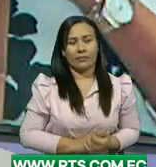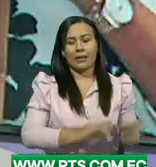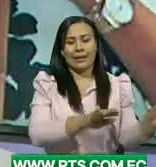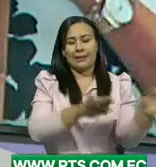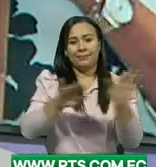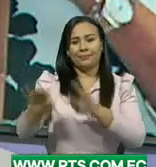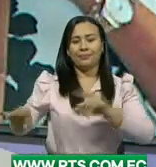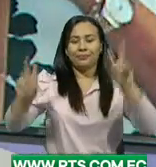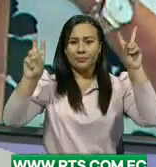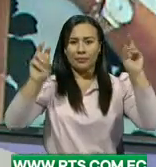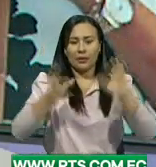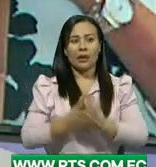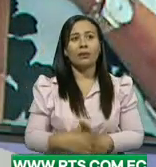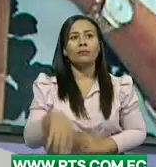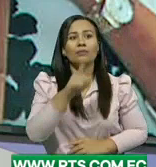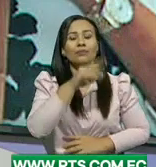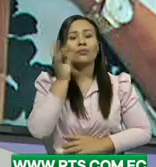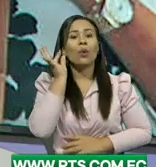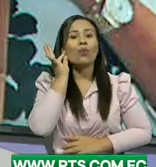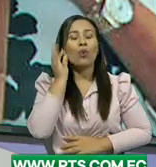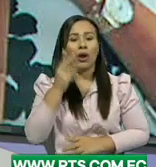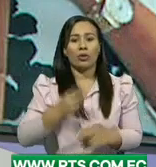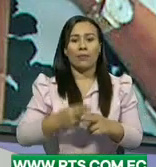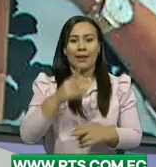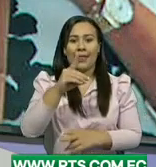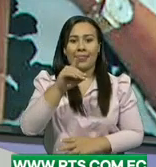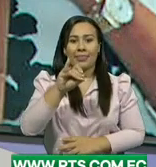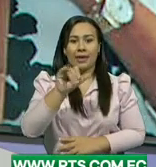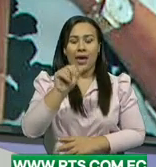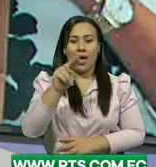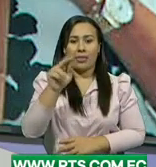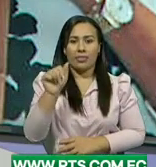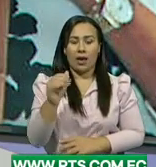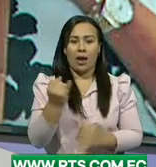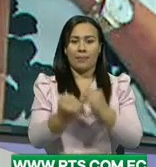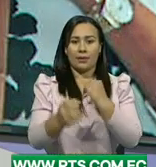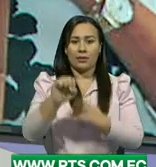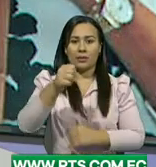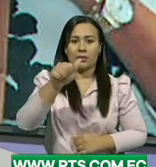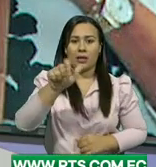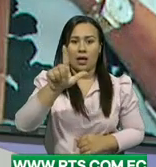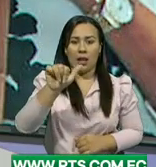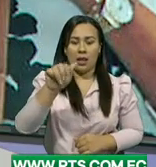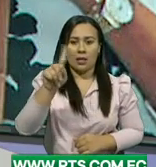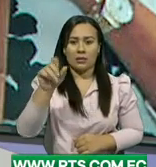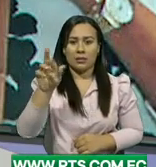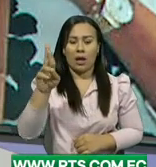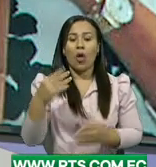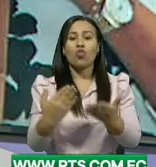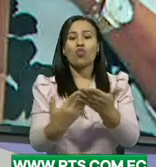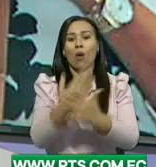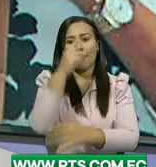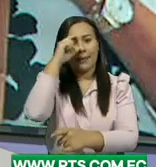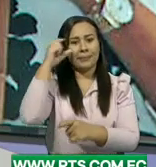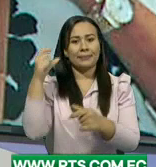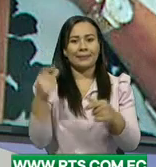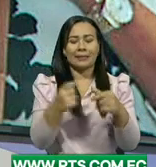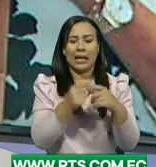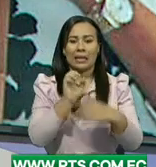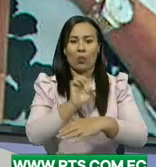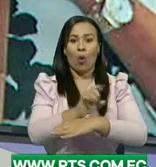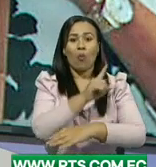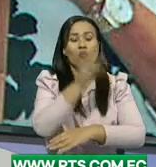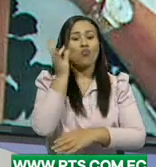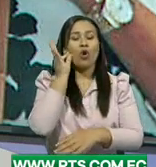Pasamos a otro tema. Diana Salazar fue posesionada en el Pleno de la Asamblea como la nueva Fiscal General del Ecuador. La